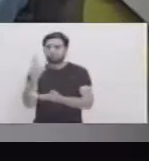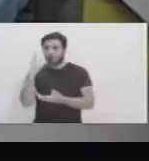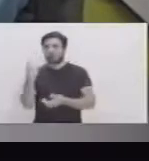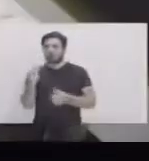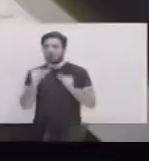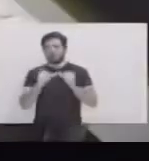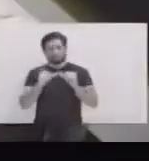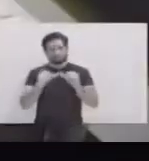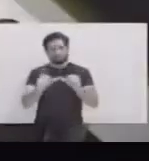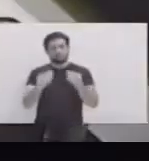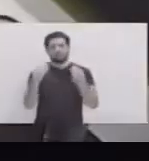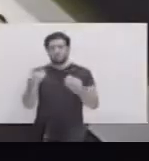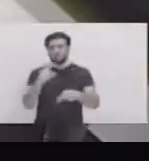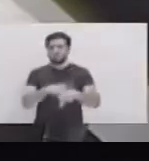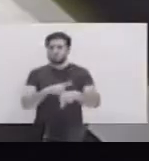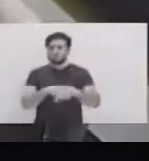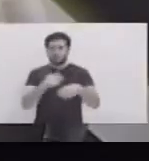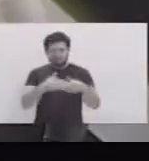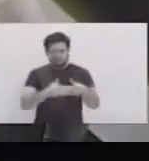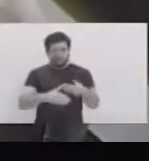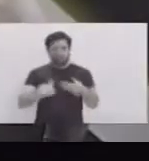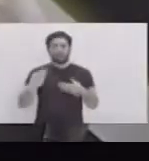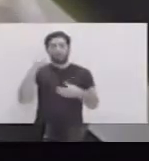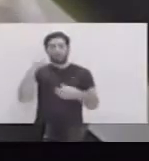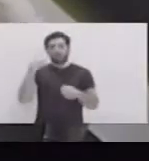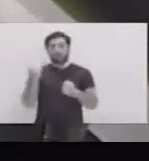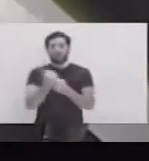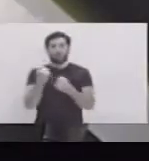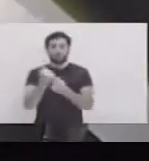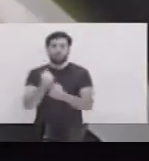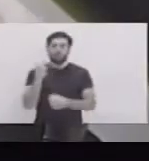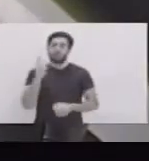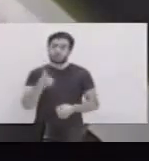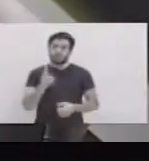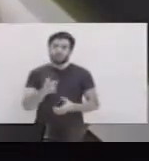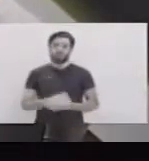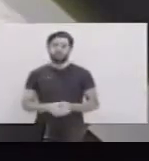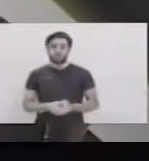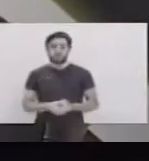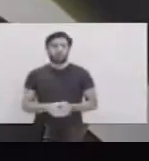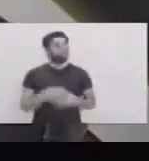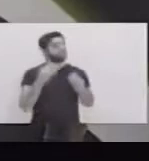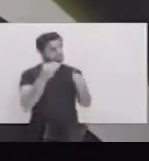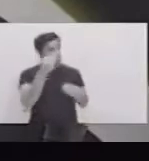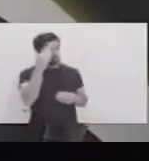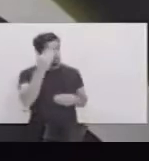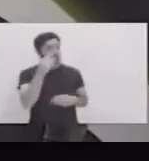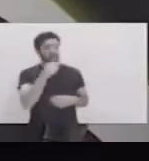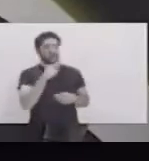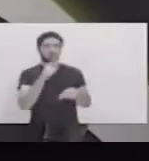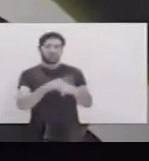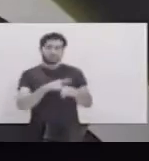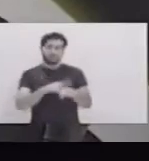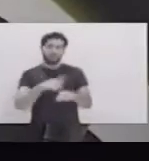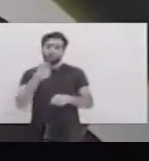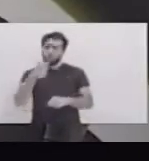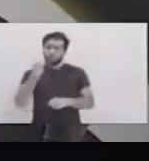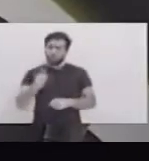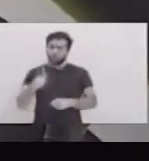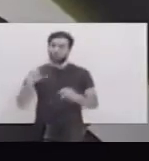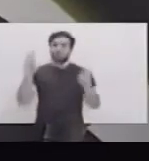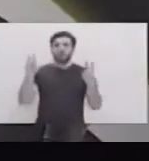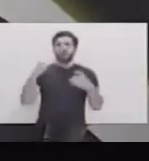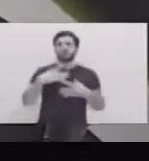amistad y tratar de que dure bastante tiempo y poder apoyarse mutuamente, ¿verdad? Licenciada, muchísimas gracias por su